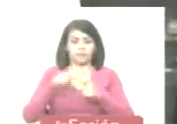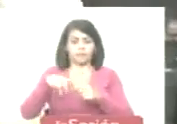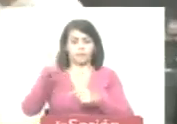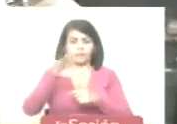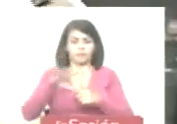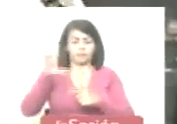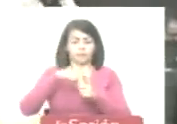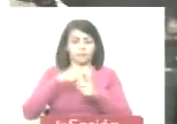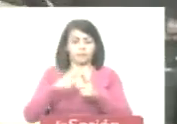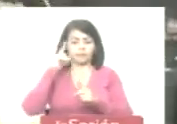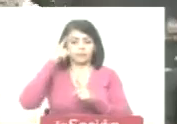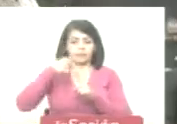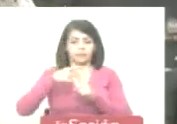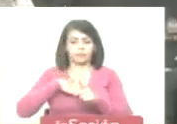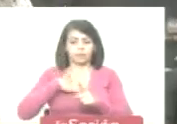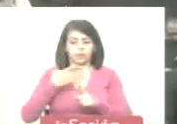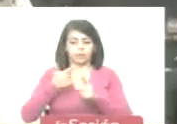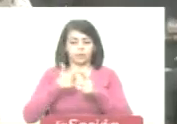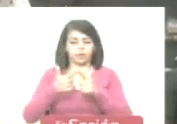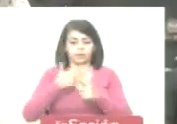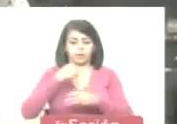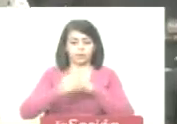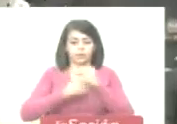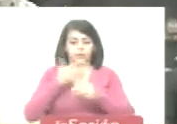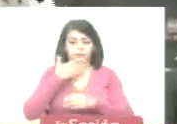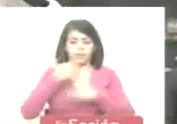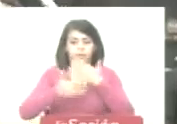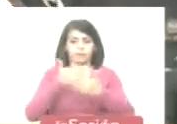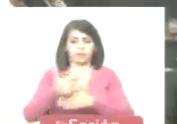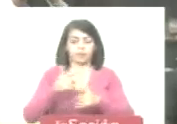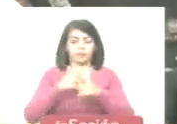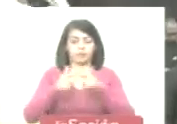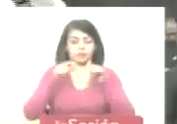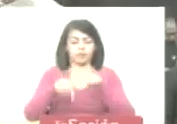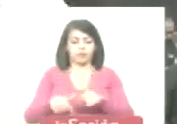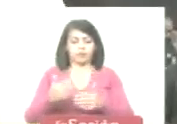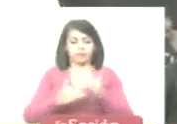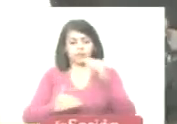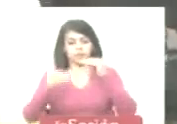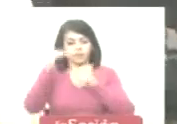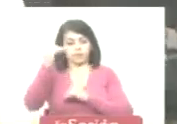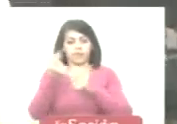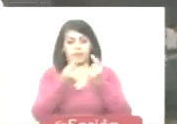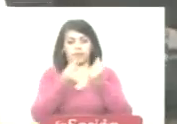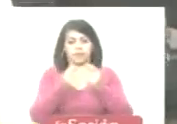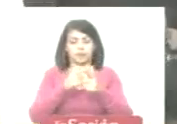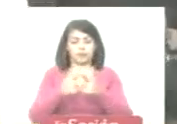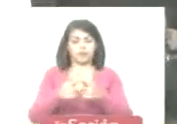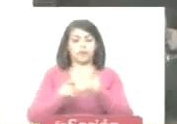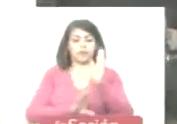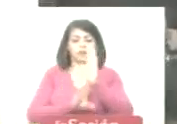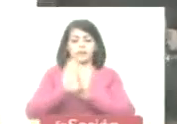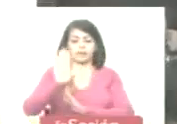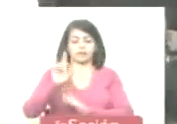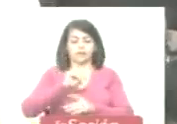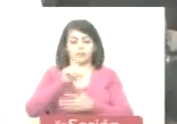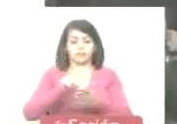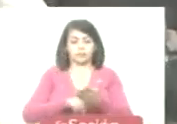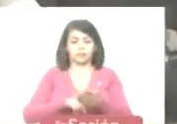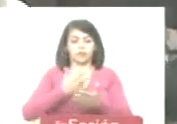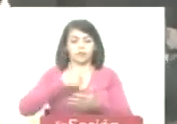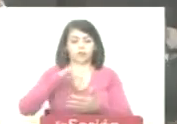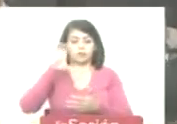venezolano a los fines de que podamos entonces nosotros recuperar esto. Y será parte del ascenso económico y el desarrollo en general de nuestra